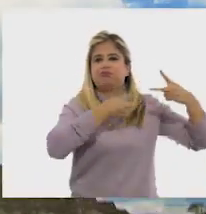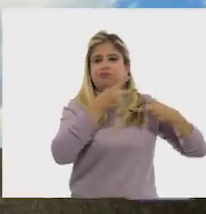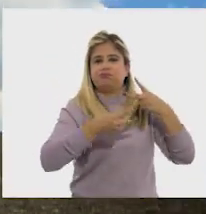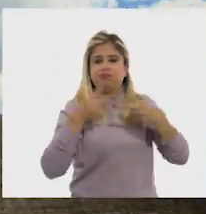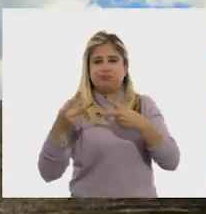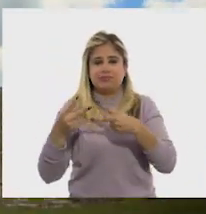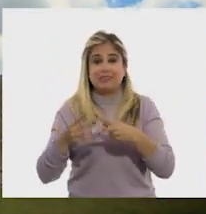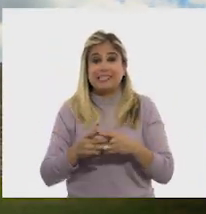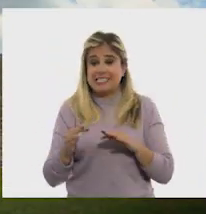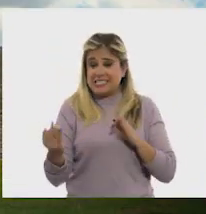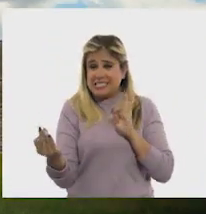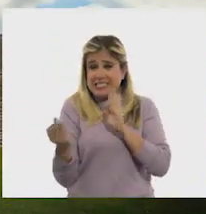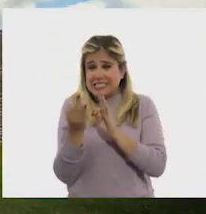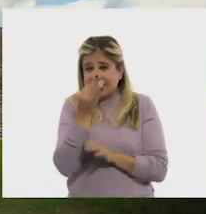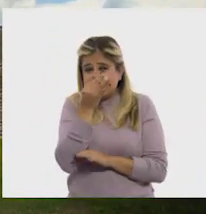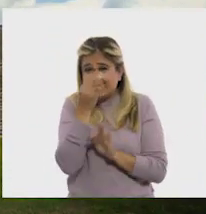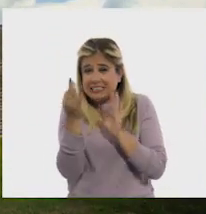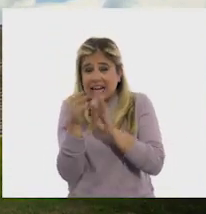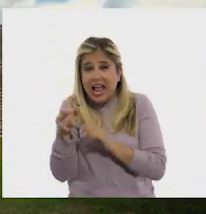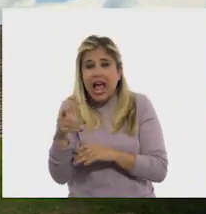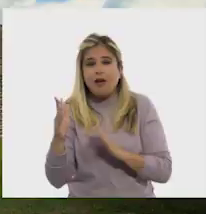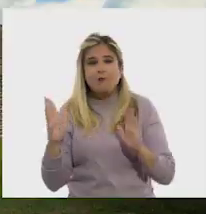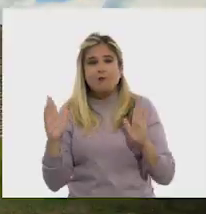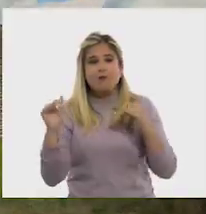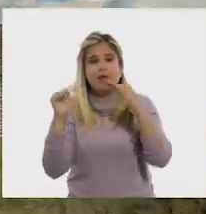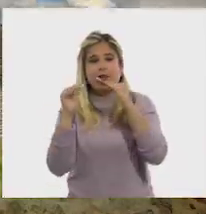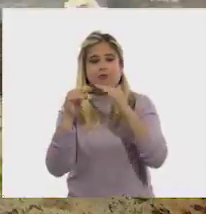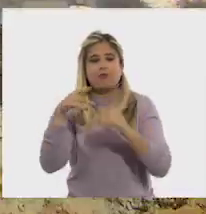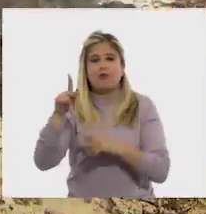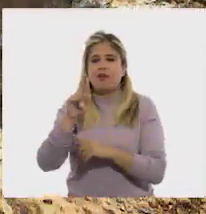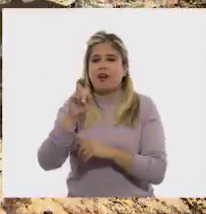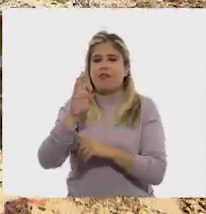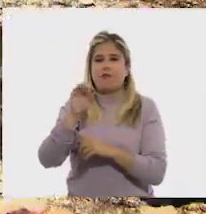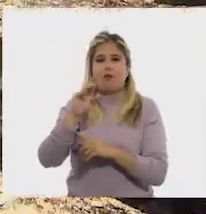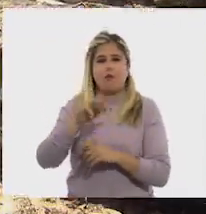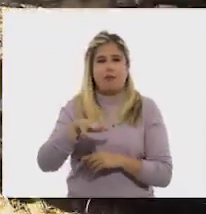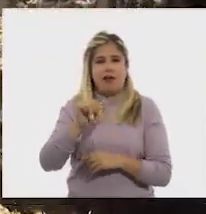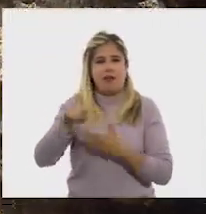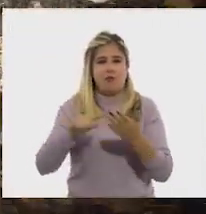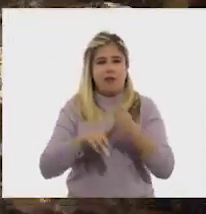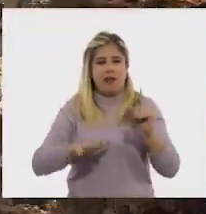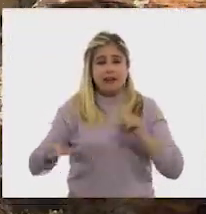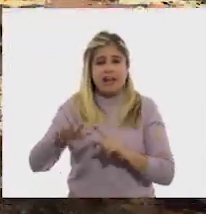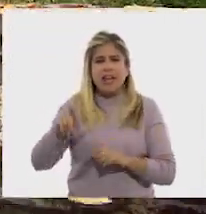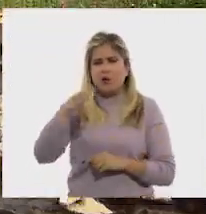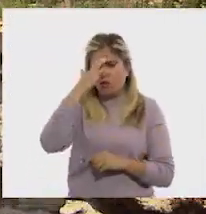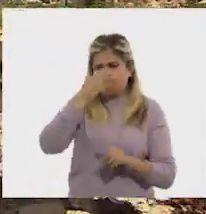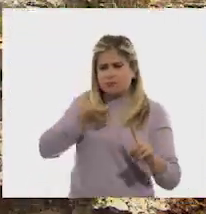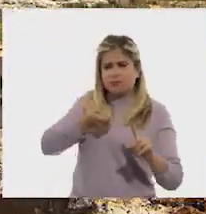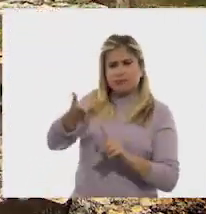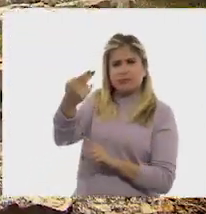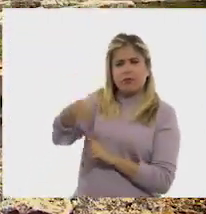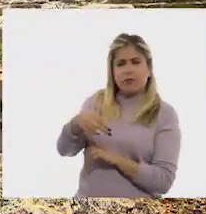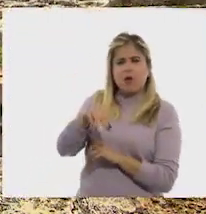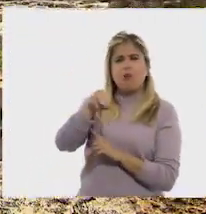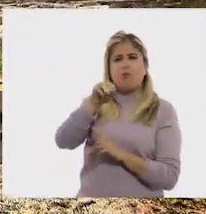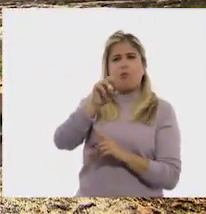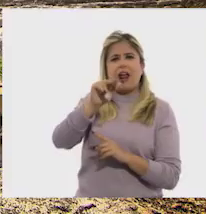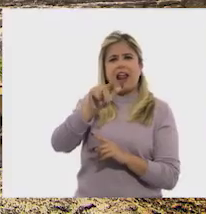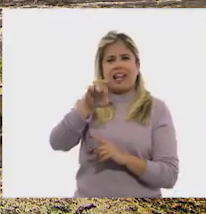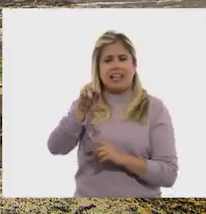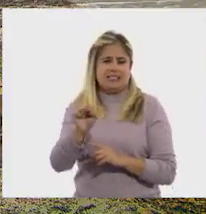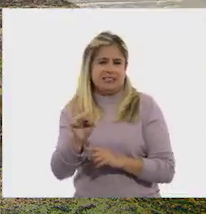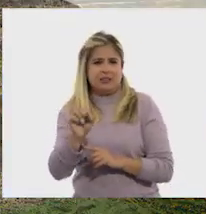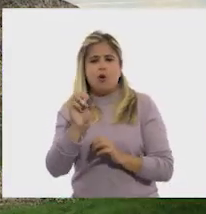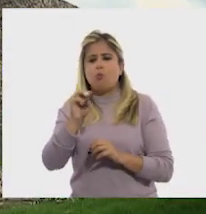Cerca de ahí se encuentra la zona arqueológica de Reforma, a la que se le conoce también como Morales o